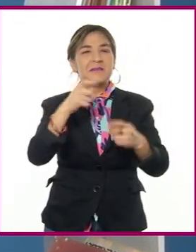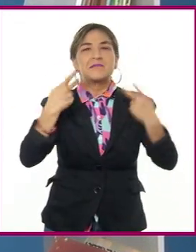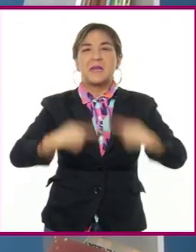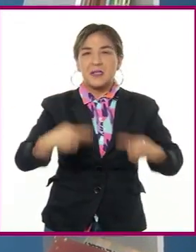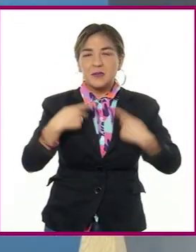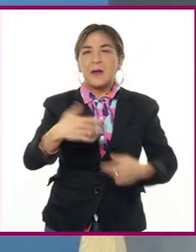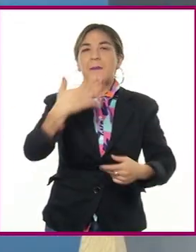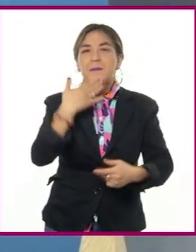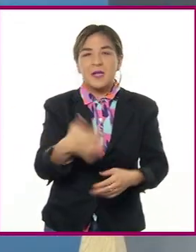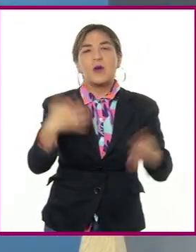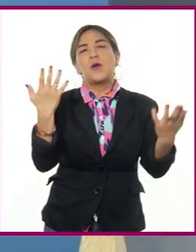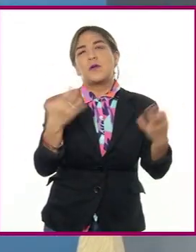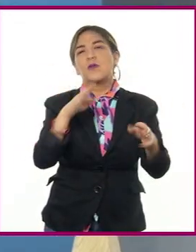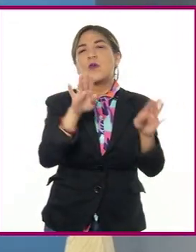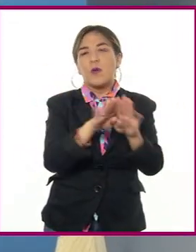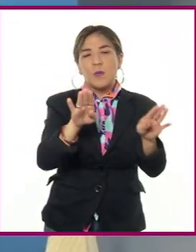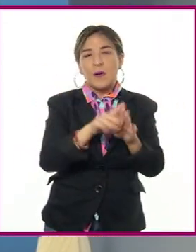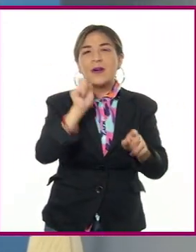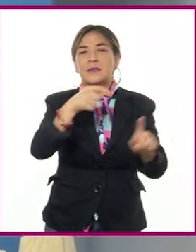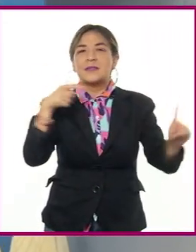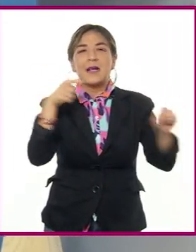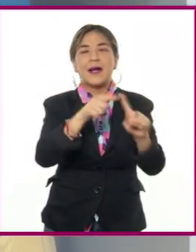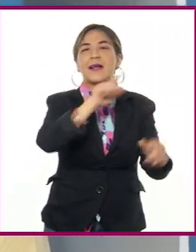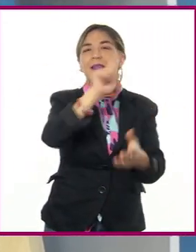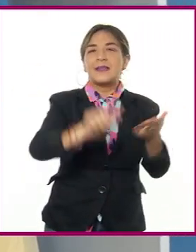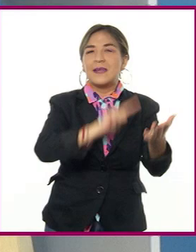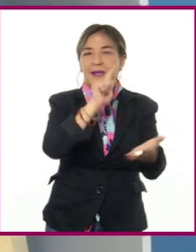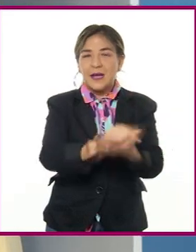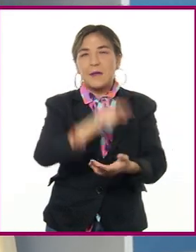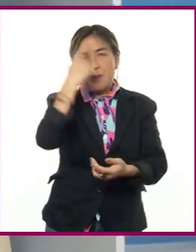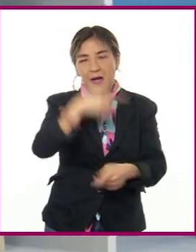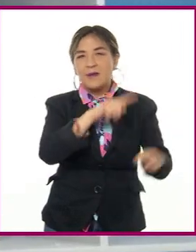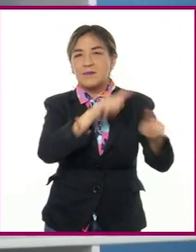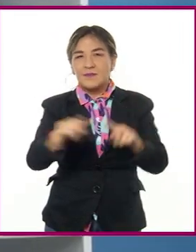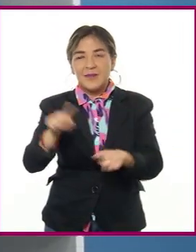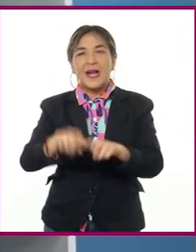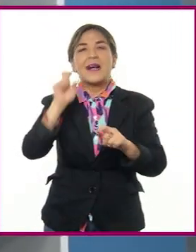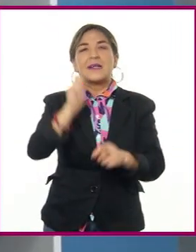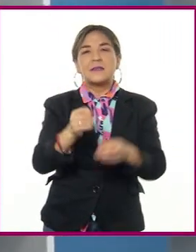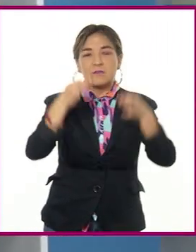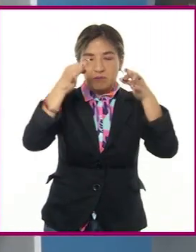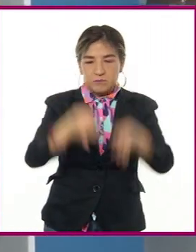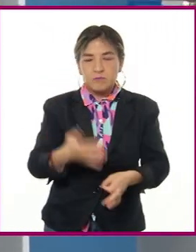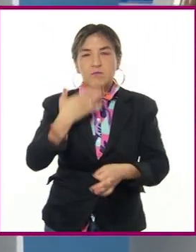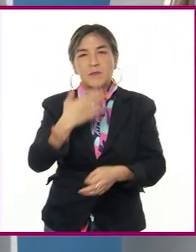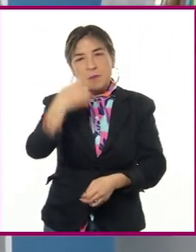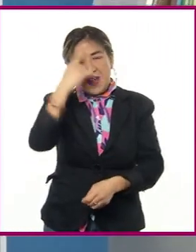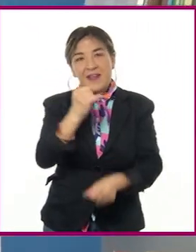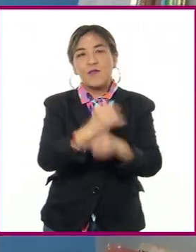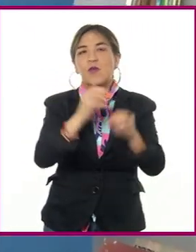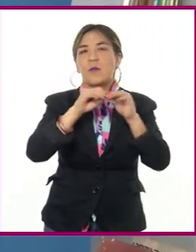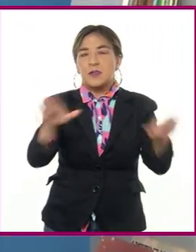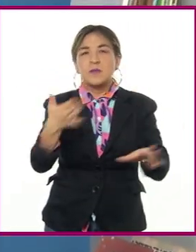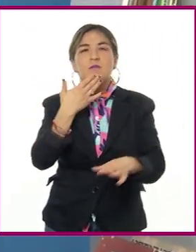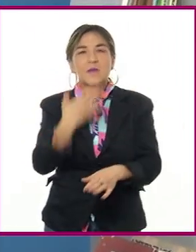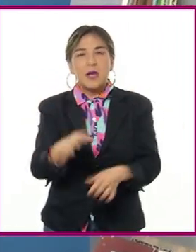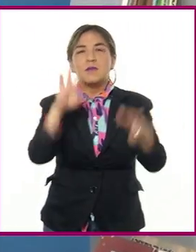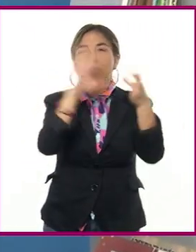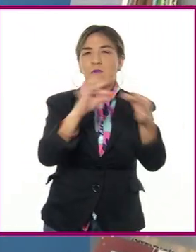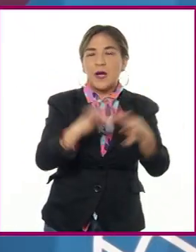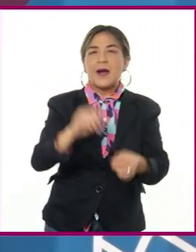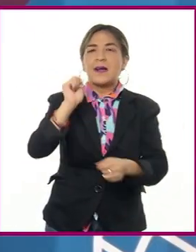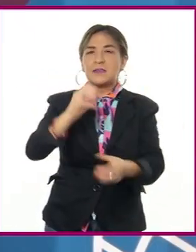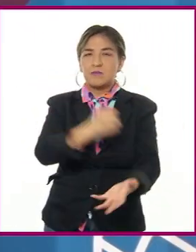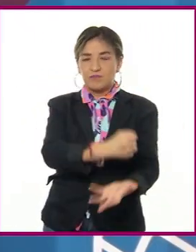de actuación apegado a la legalidad y a los principios de transparencia, acceso a la información y rendición de